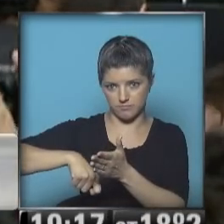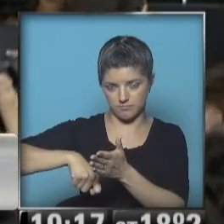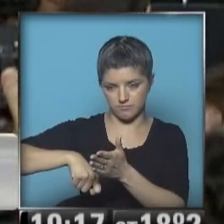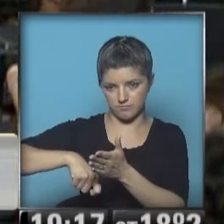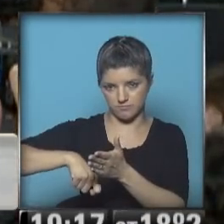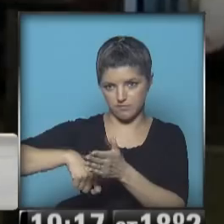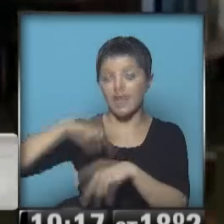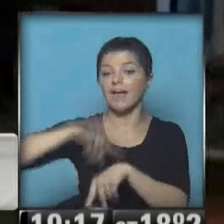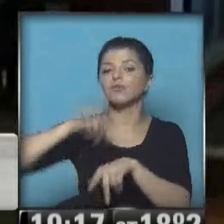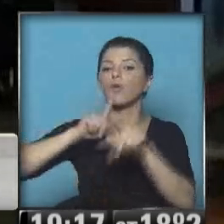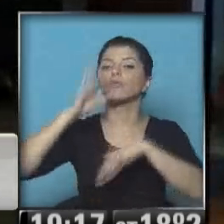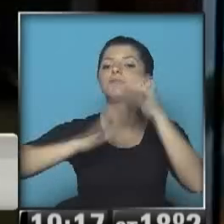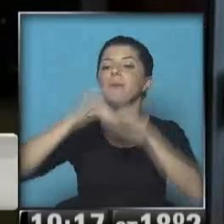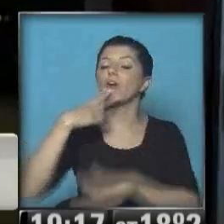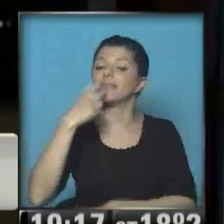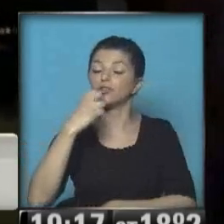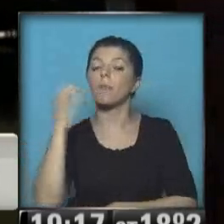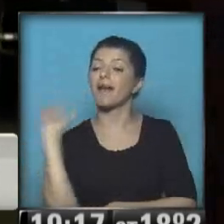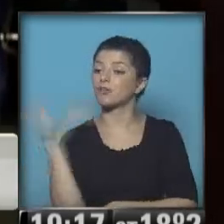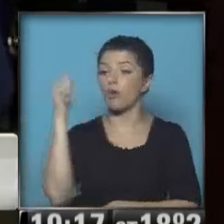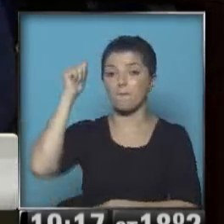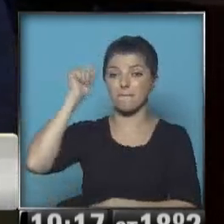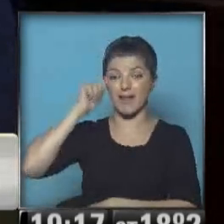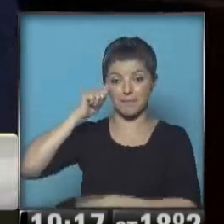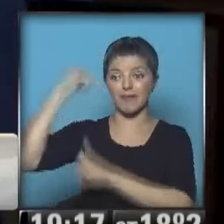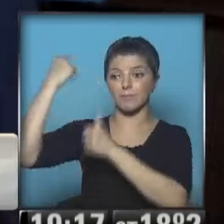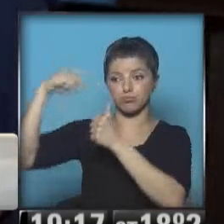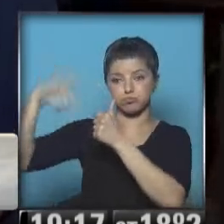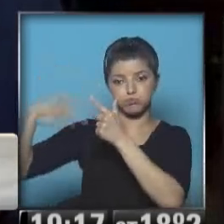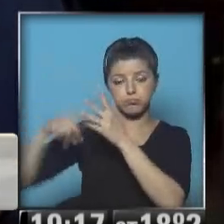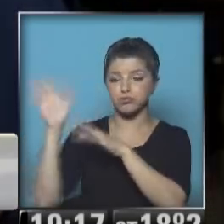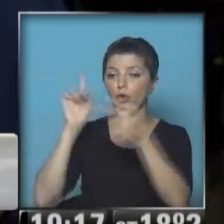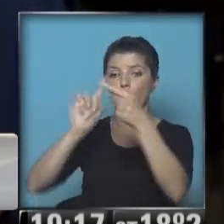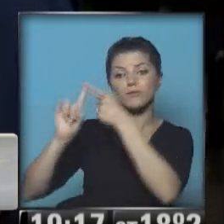de obras eléctricas para la interconexión de la costa atlántica.